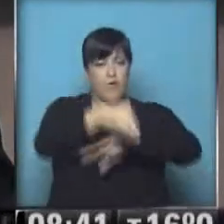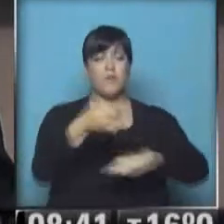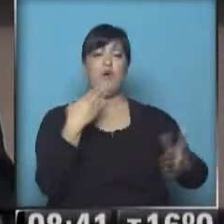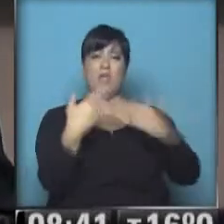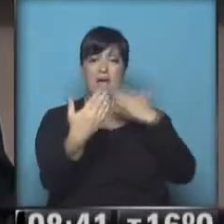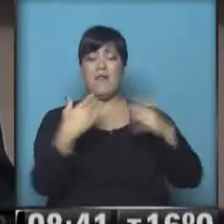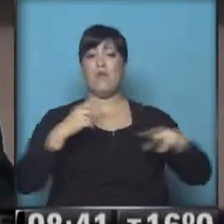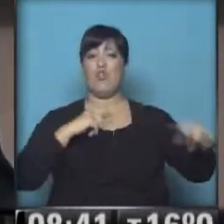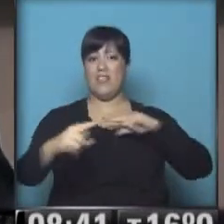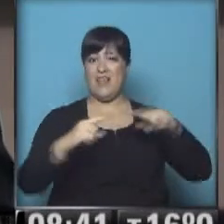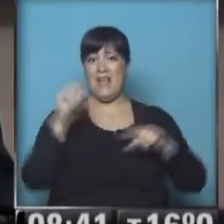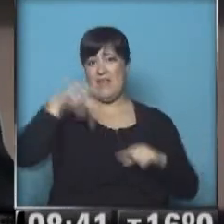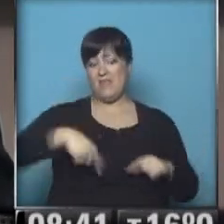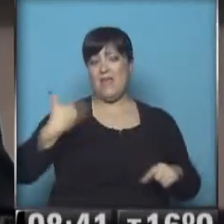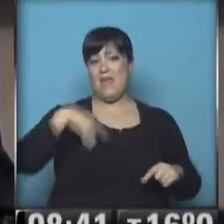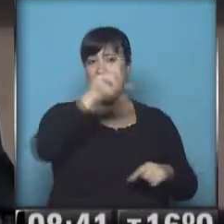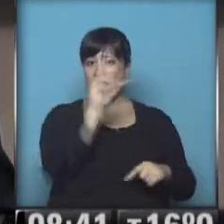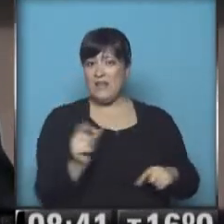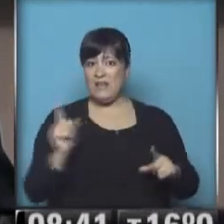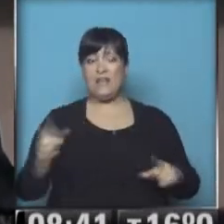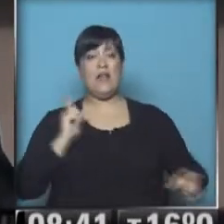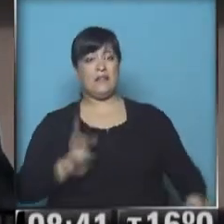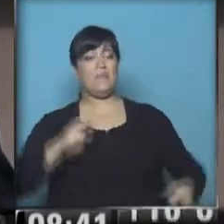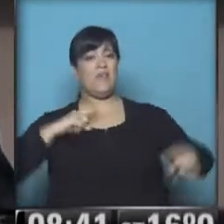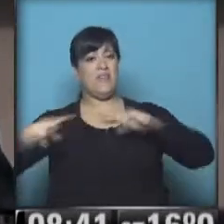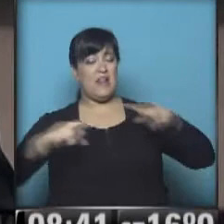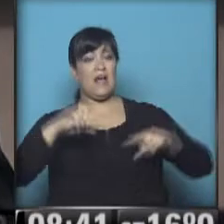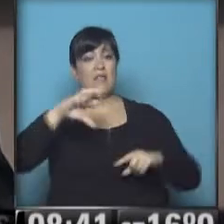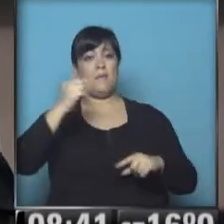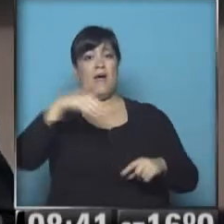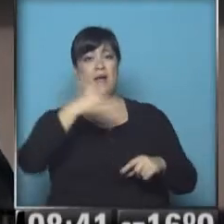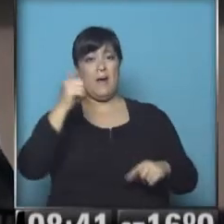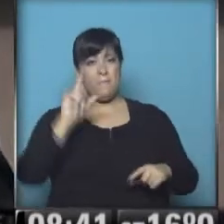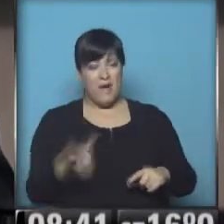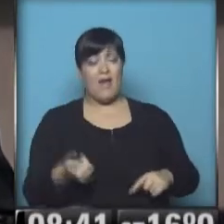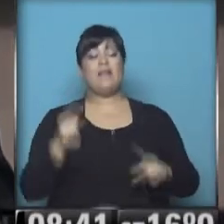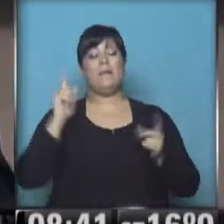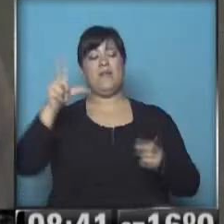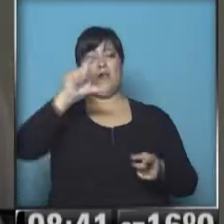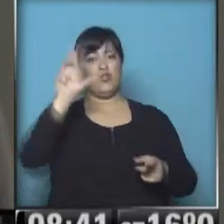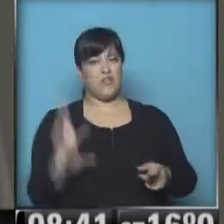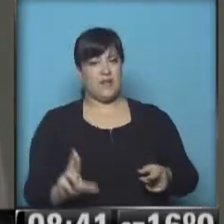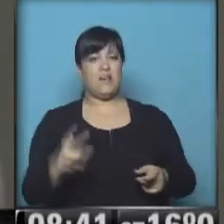la delegada de nuestro país, con la delegada de Panamá también y el delegado de Costa Rica. Vemos qué nos contaba.